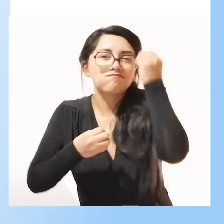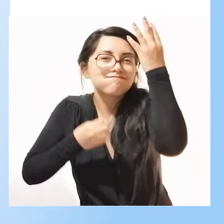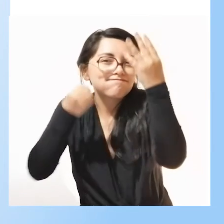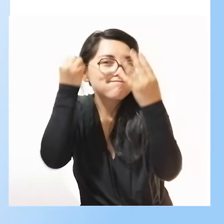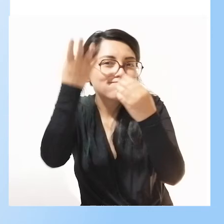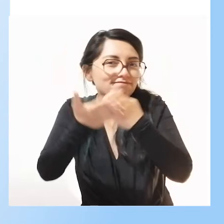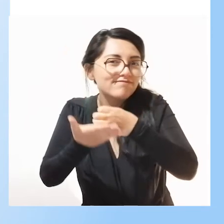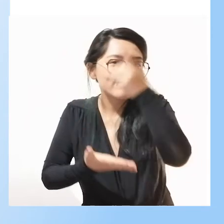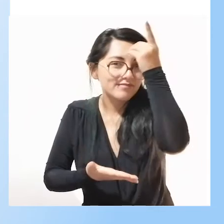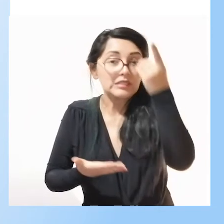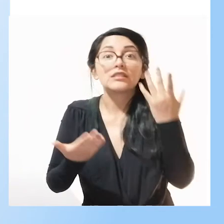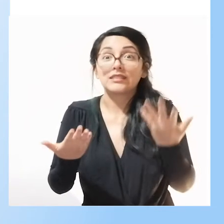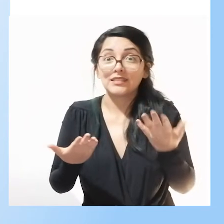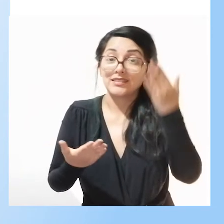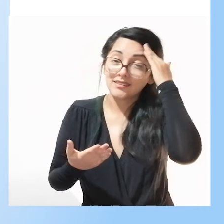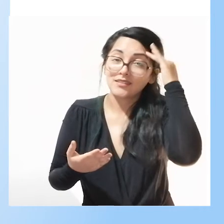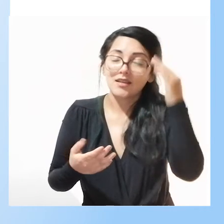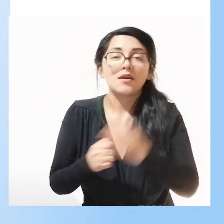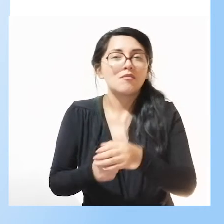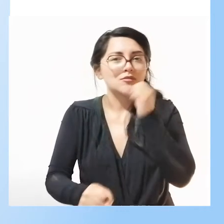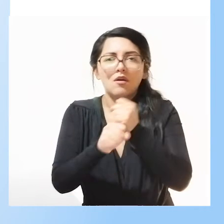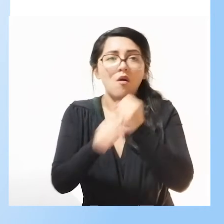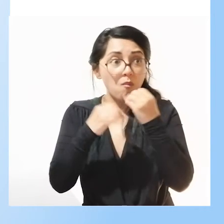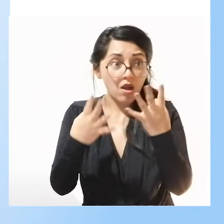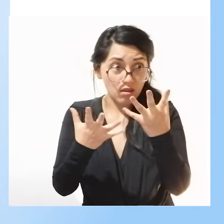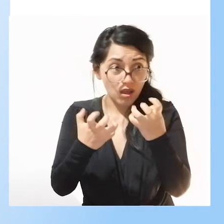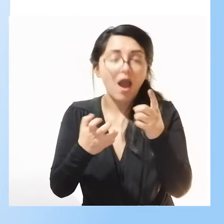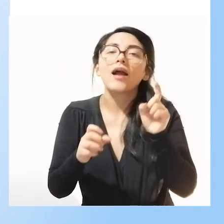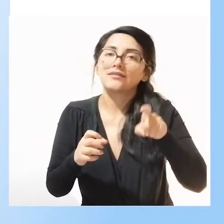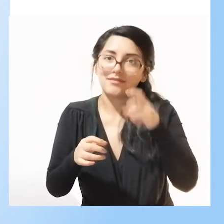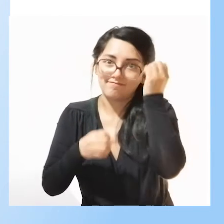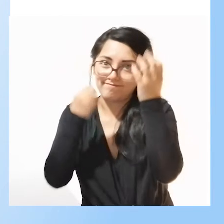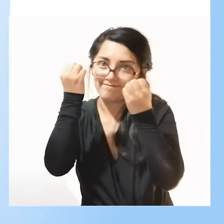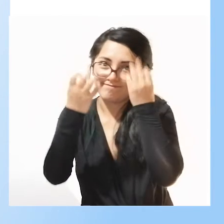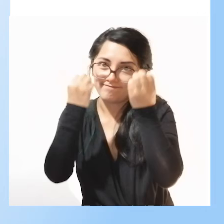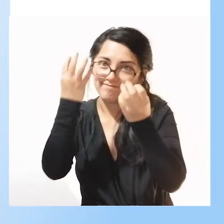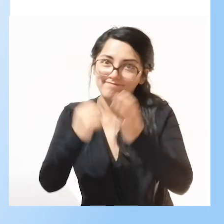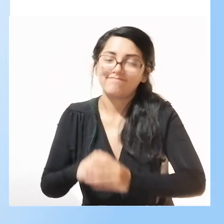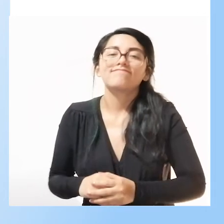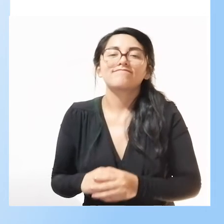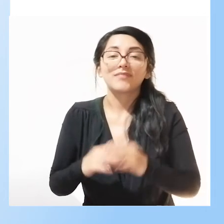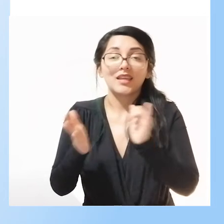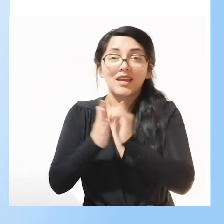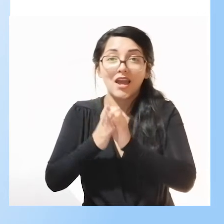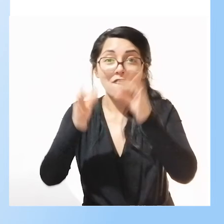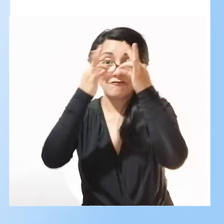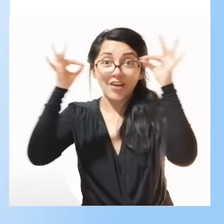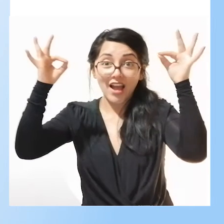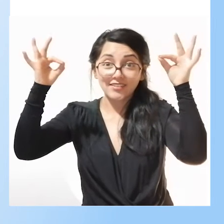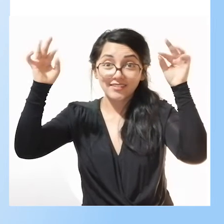hemos visto es un componente de las buenas prácticas. Y aquí, con esta frase tan